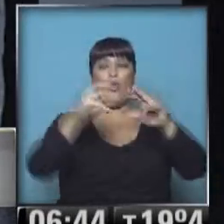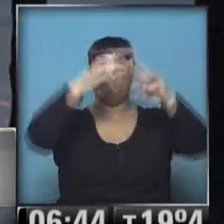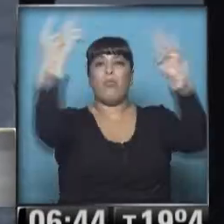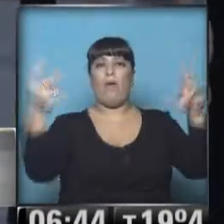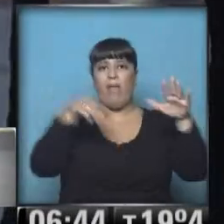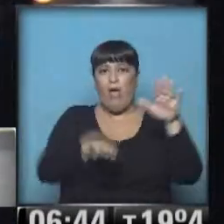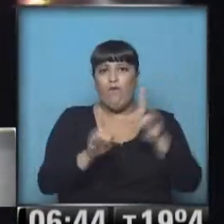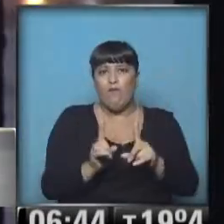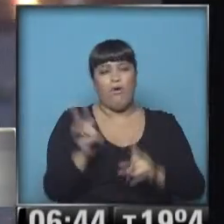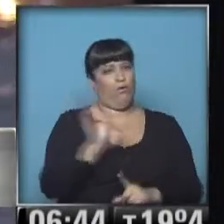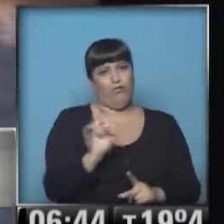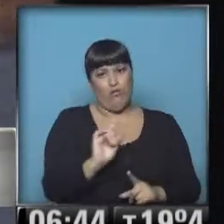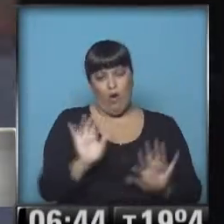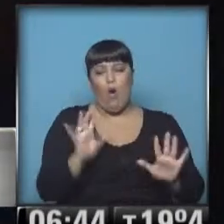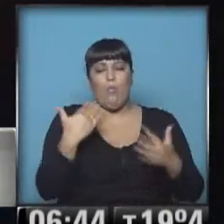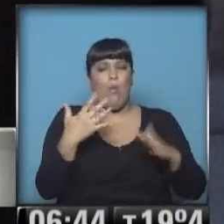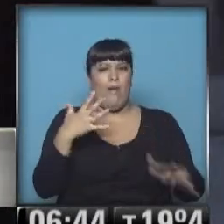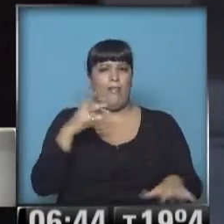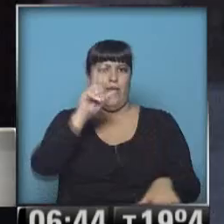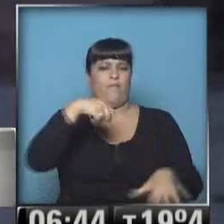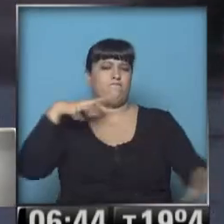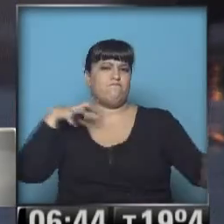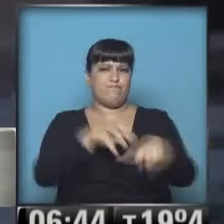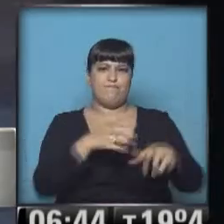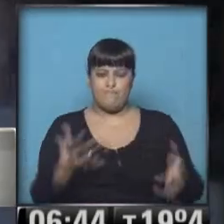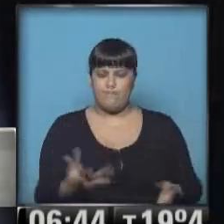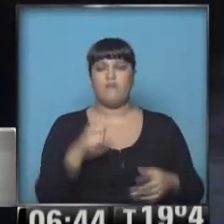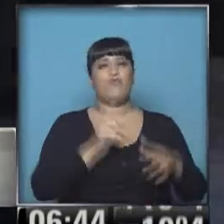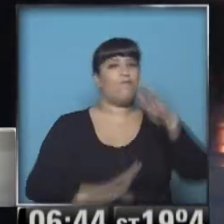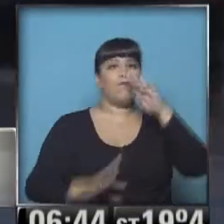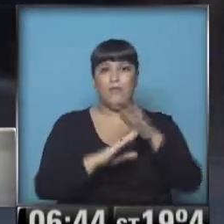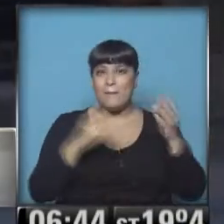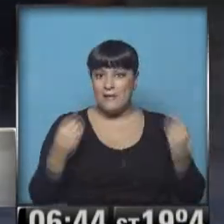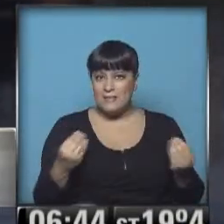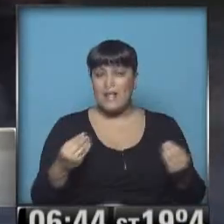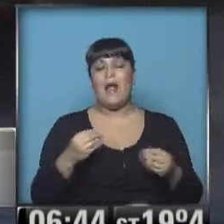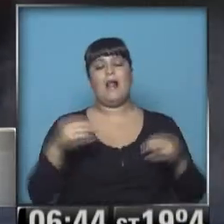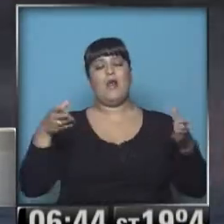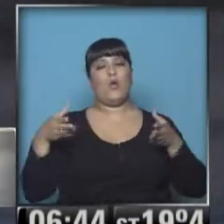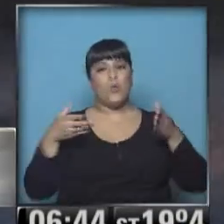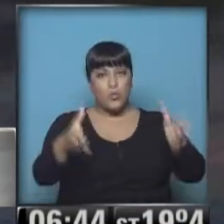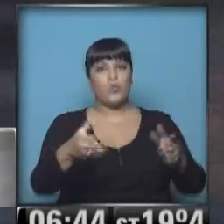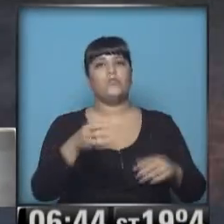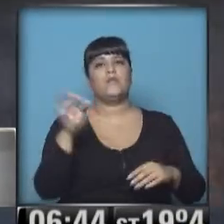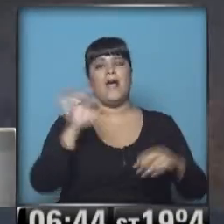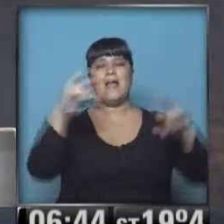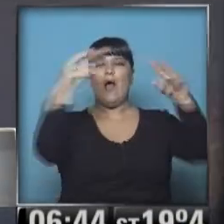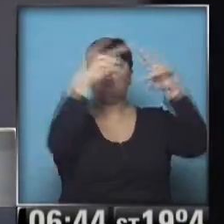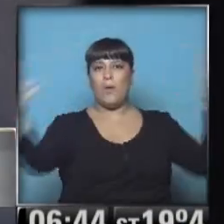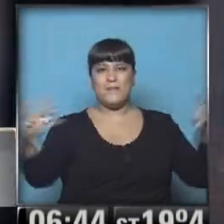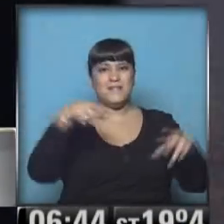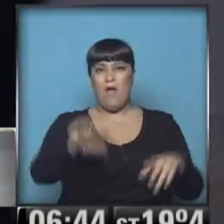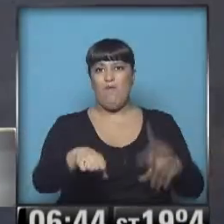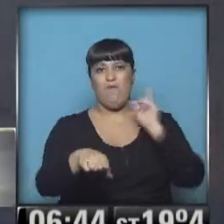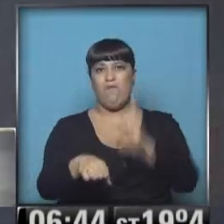pueden originar un grave incidente vial, y esto lo decimos fundamentalmente cuando transiten por rutas y autopistas, y además,